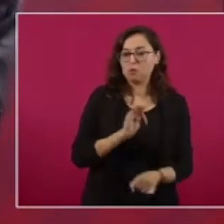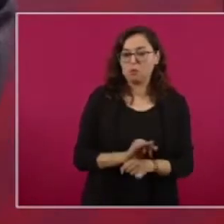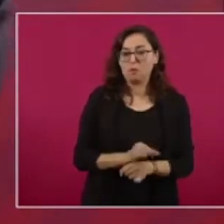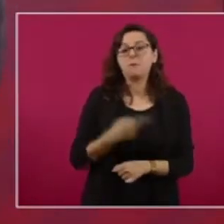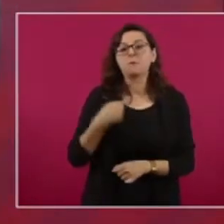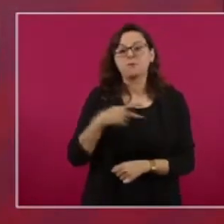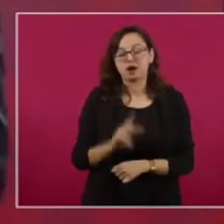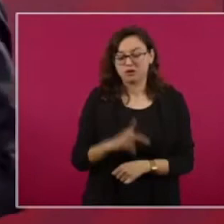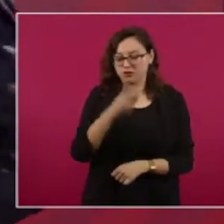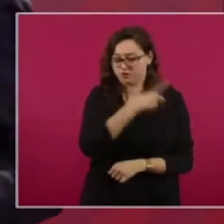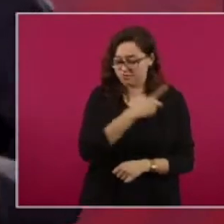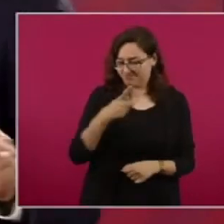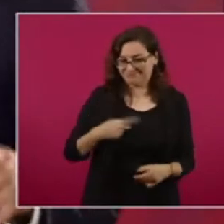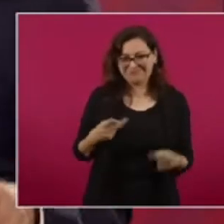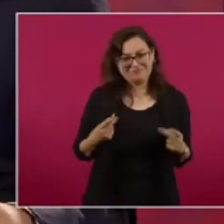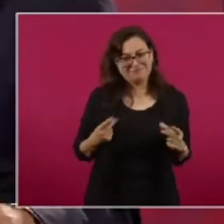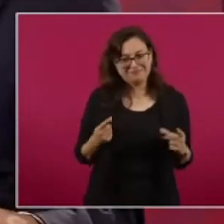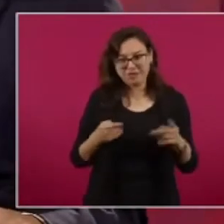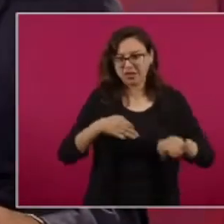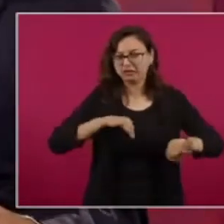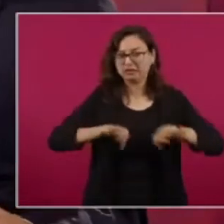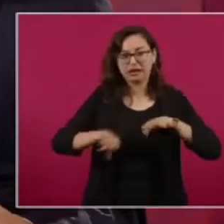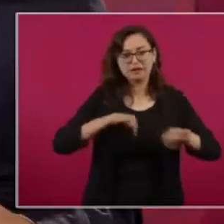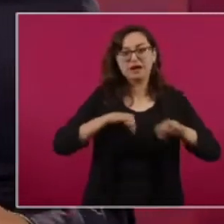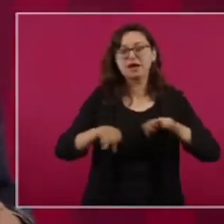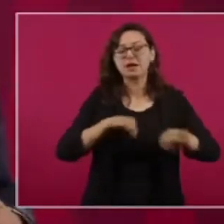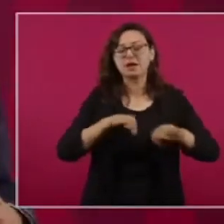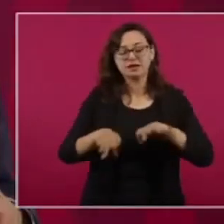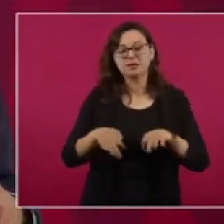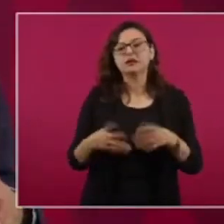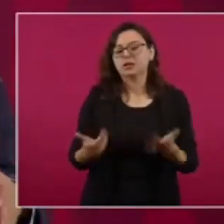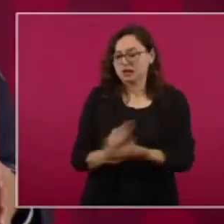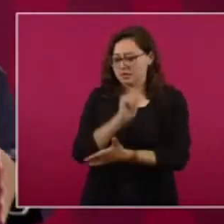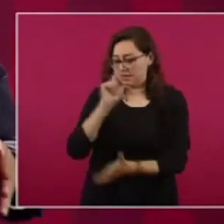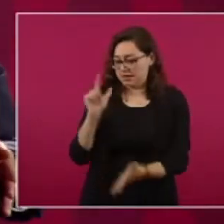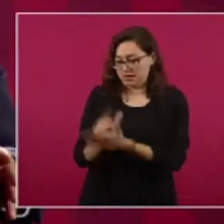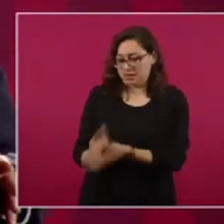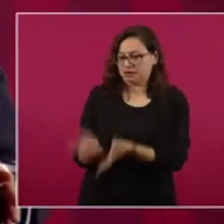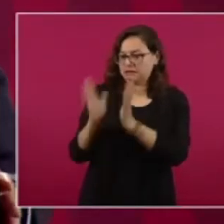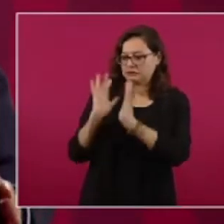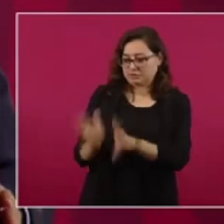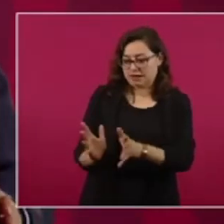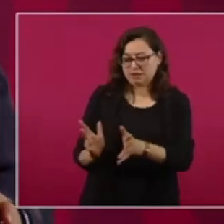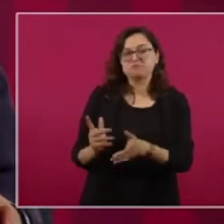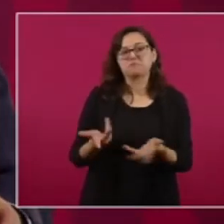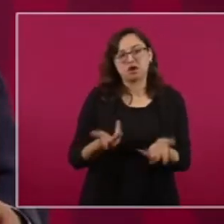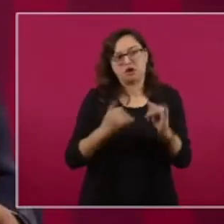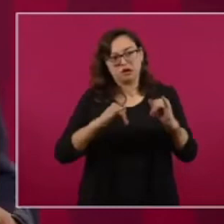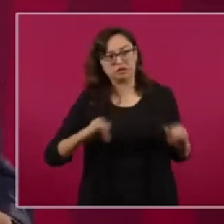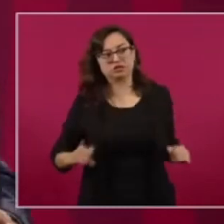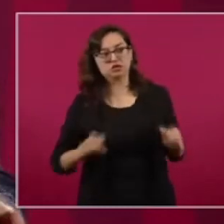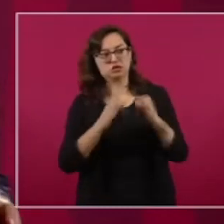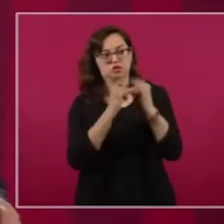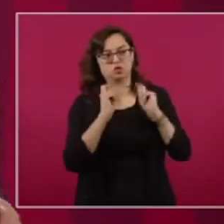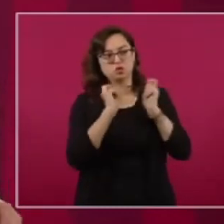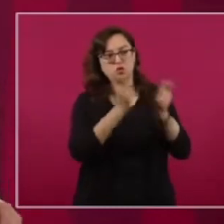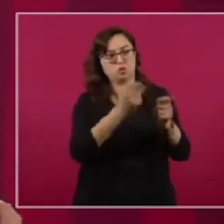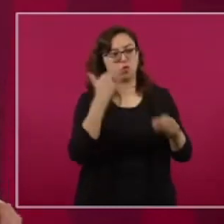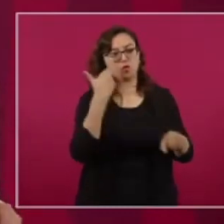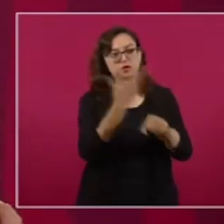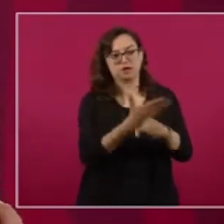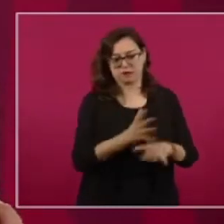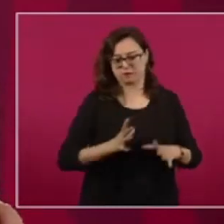crear todavía la institución encargada de ese propósito, la